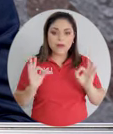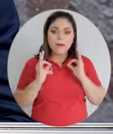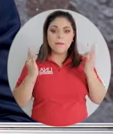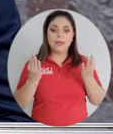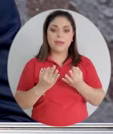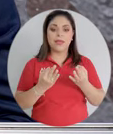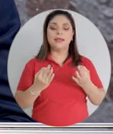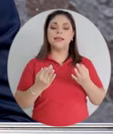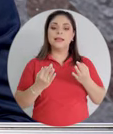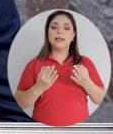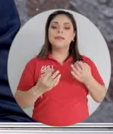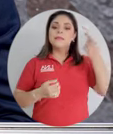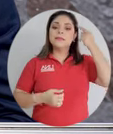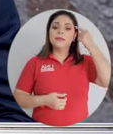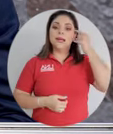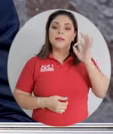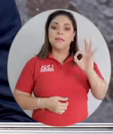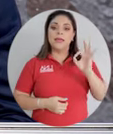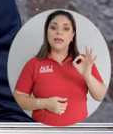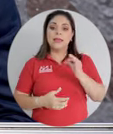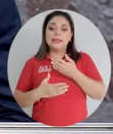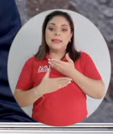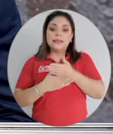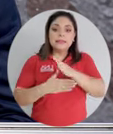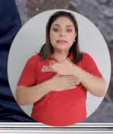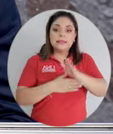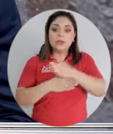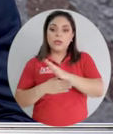políticas de cómo distribuir